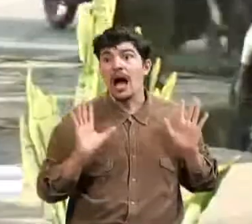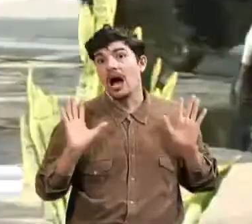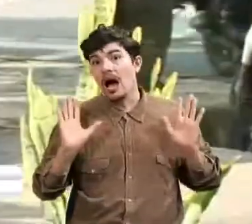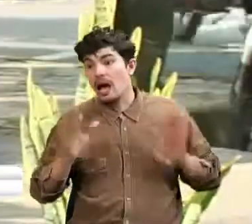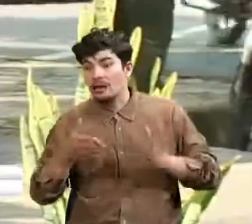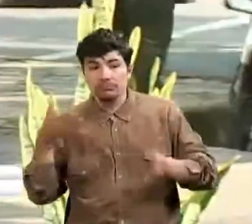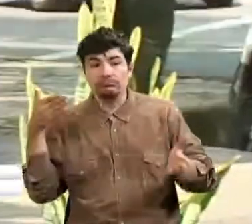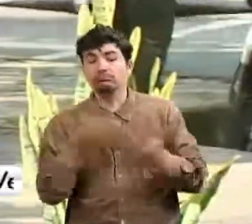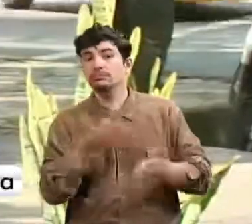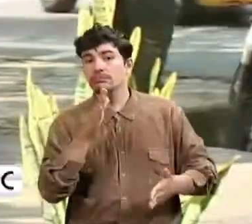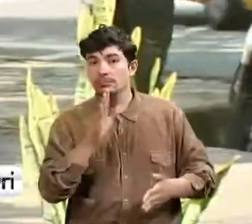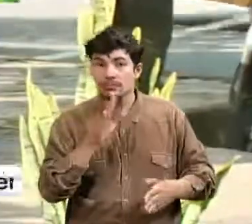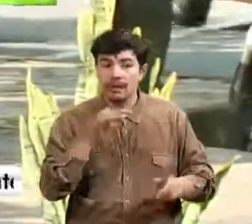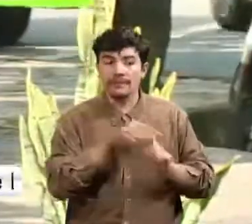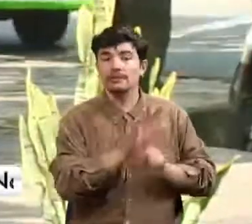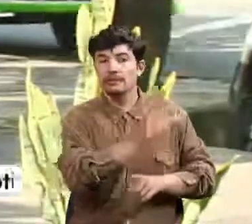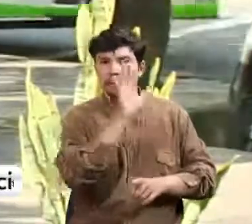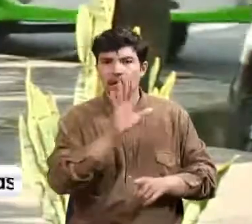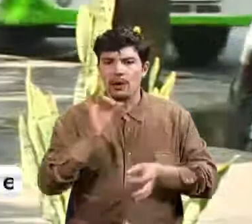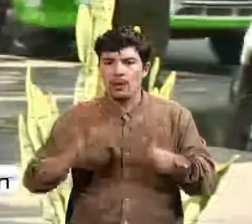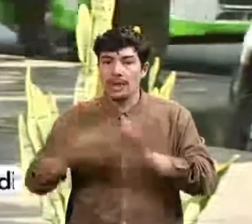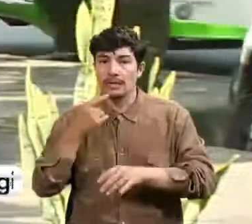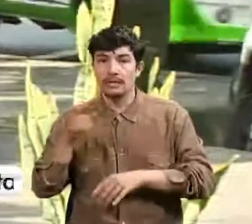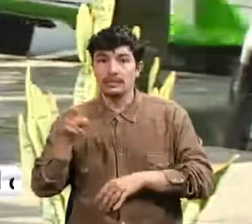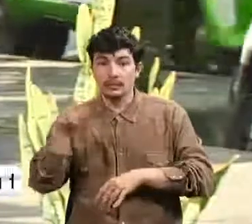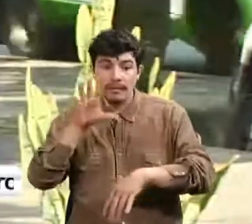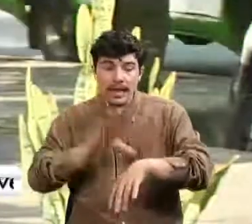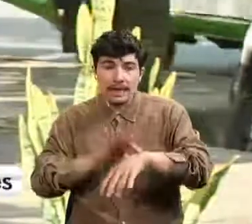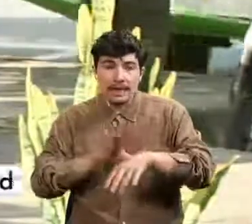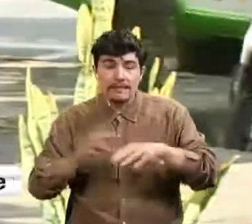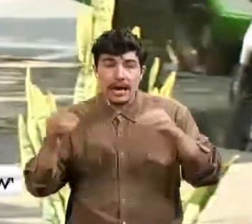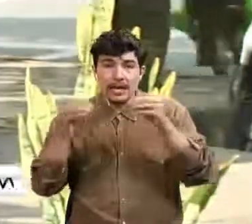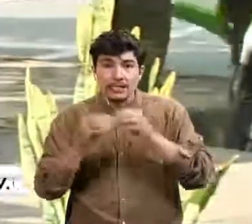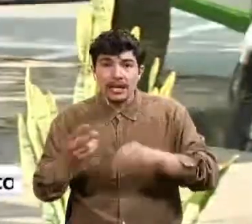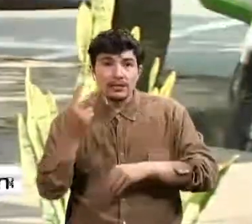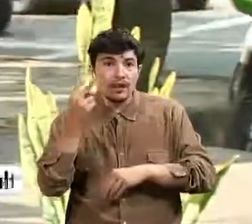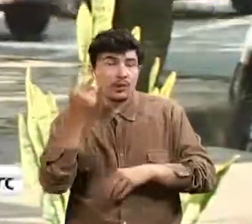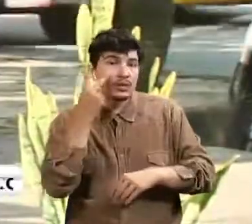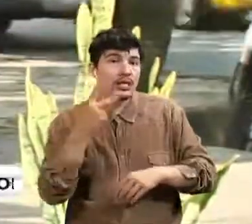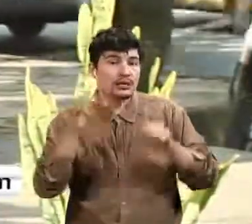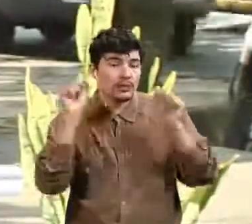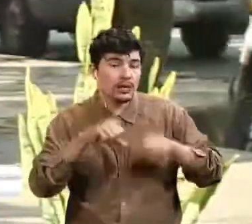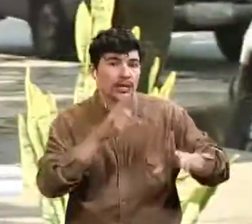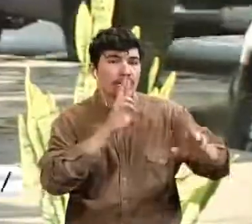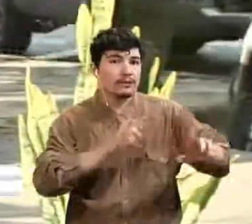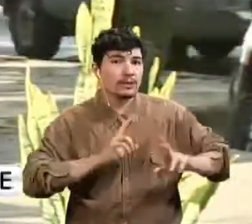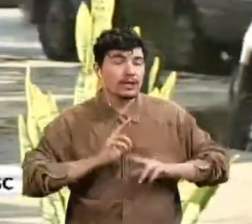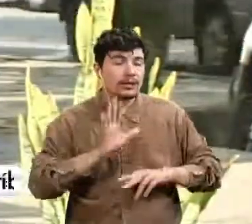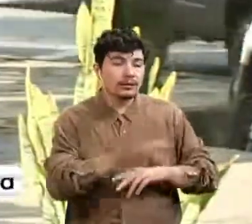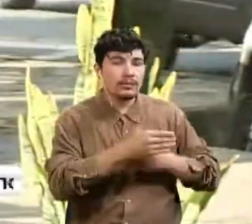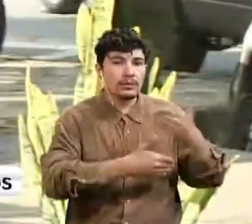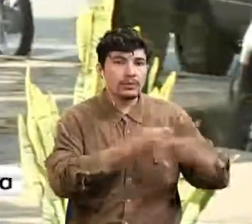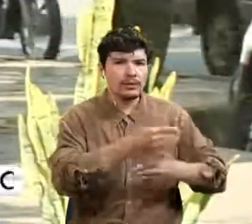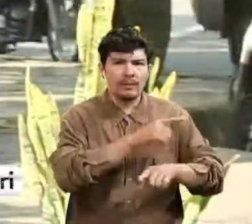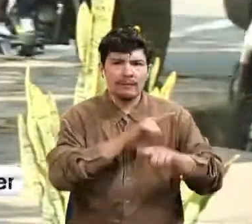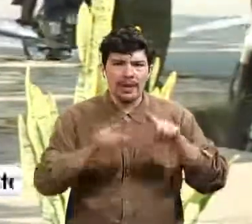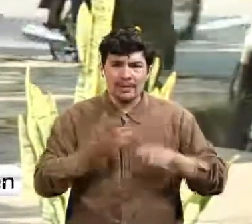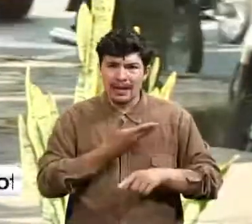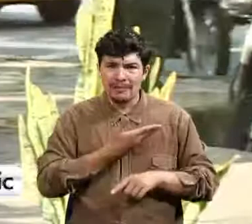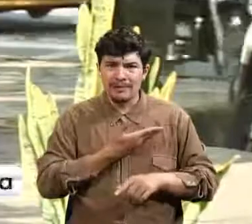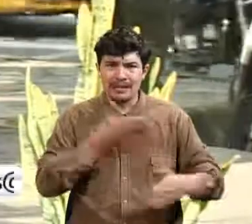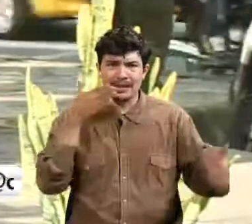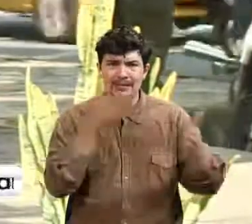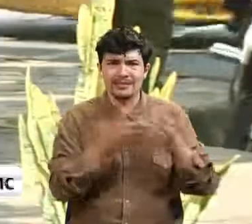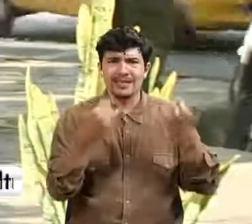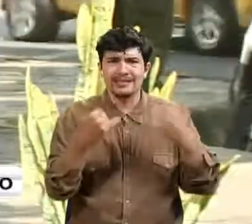desacato. El fallo de un juez indica que Medimás tendría 2 días hábiles para responder por este procedimiento, pero la madre del menor denuncia